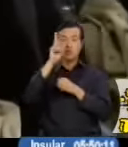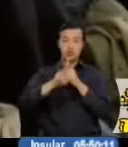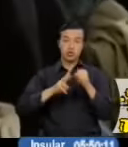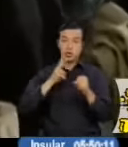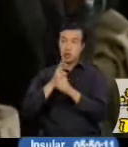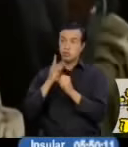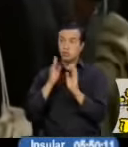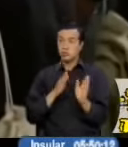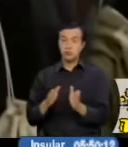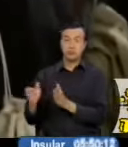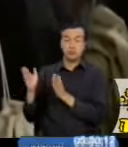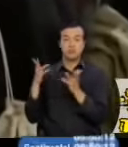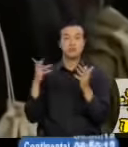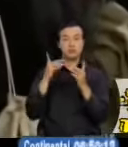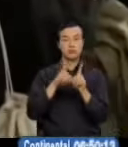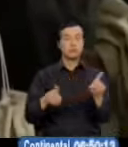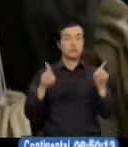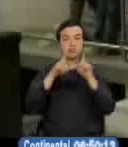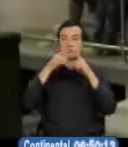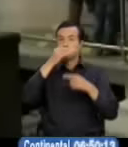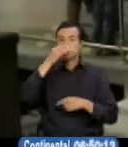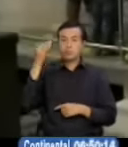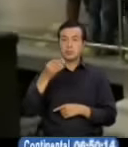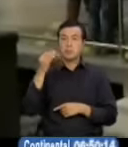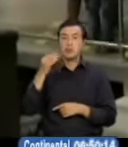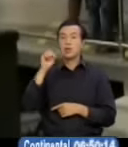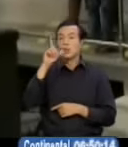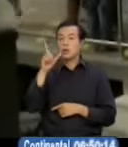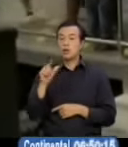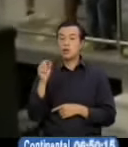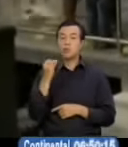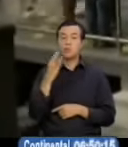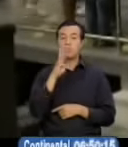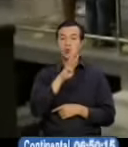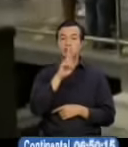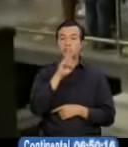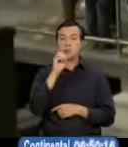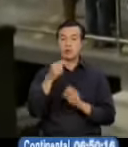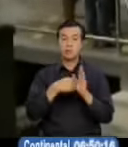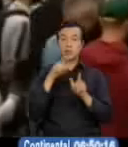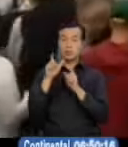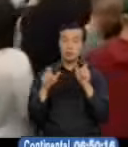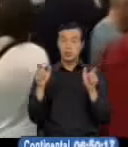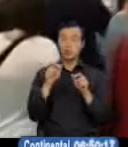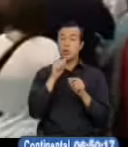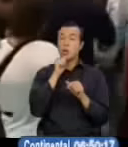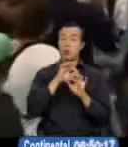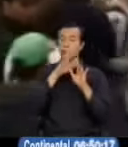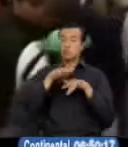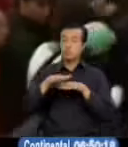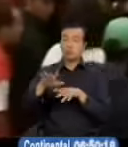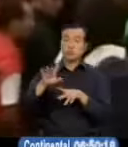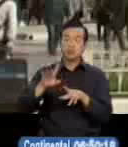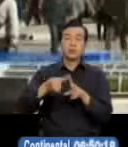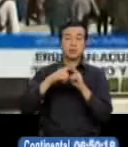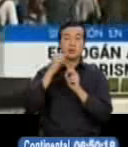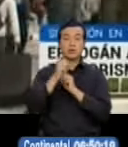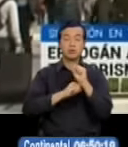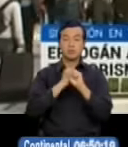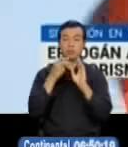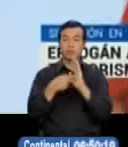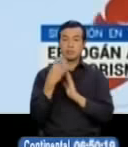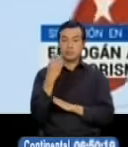2 años. Según cifras oficiales, Italia ha recibido más de 420.000 inmigrantes por mar desde inicios de 2014.